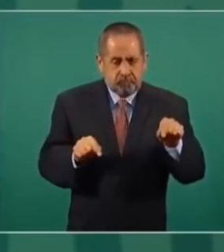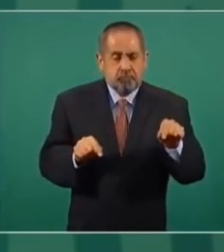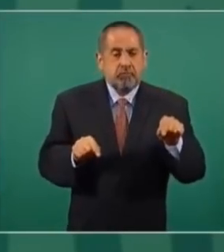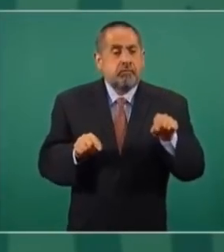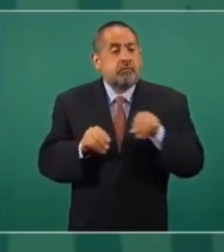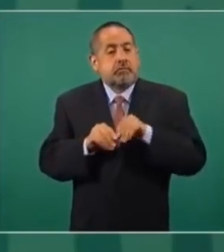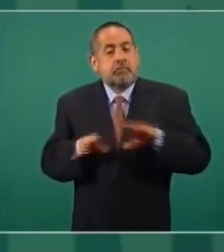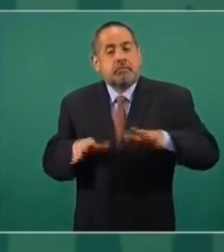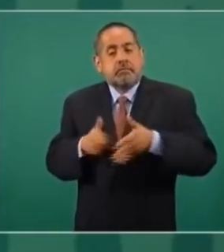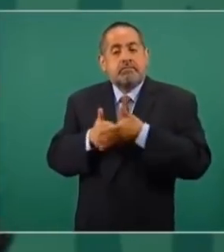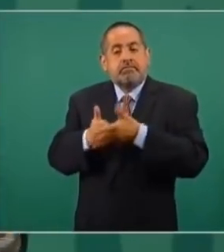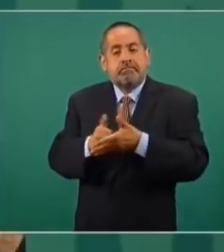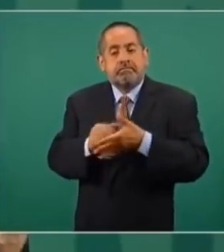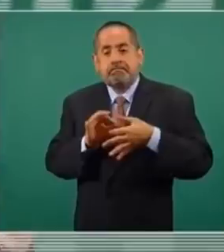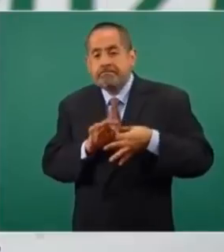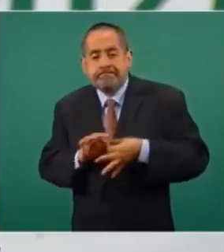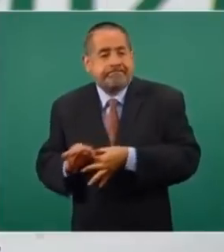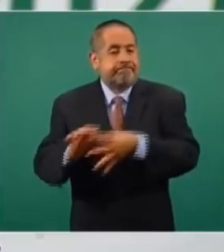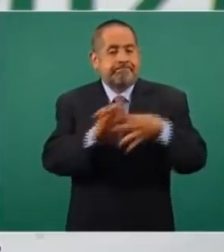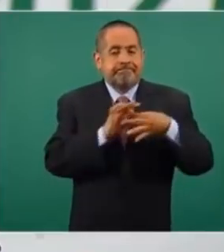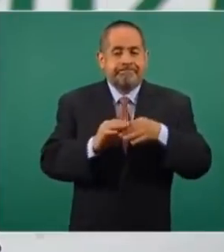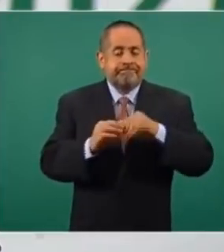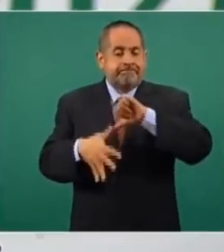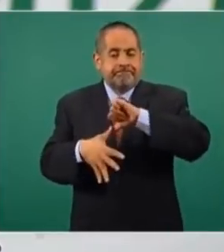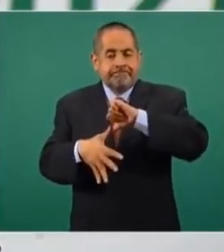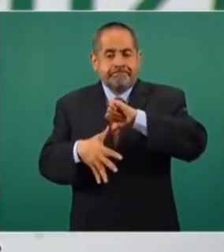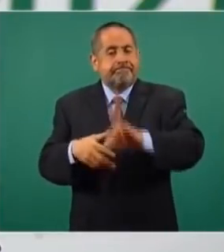que resolverlo entre los pueblos de América Latina.